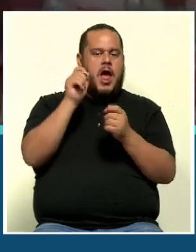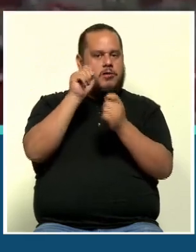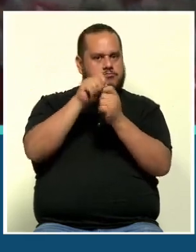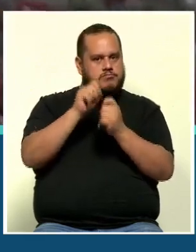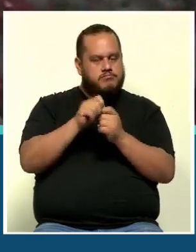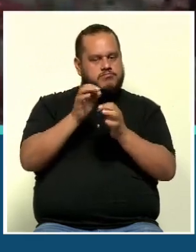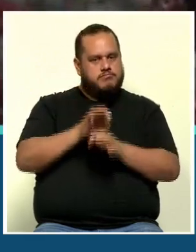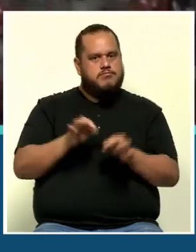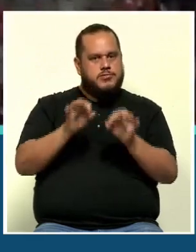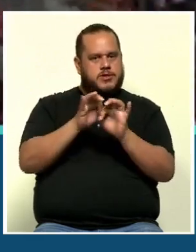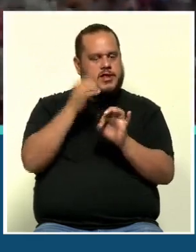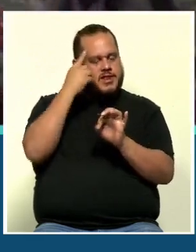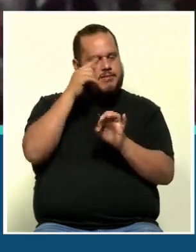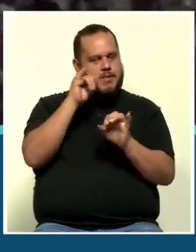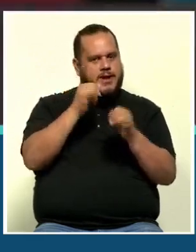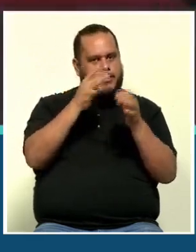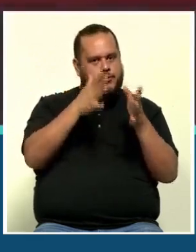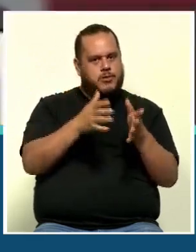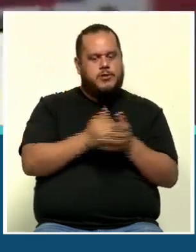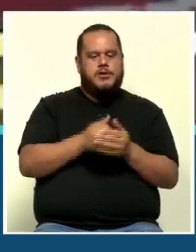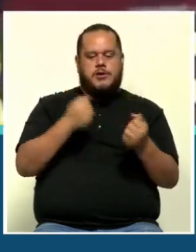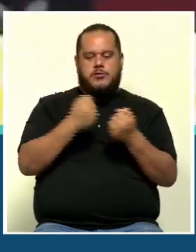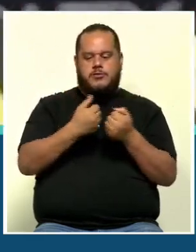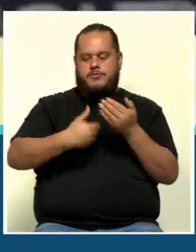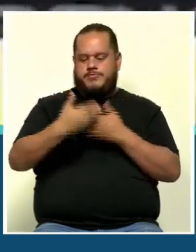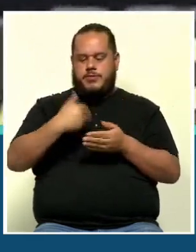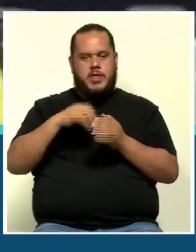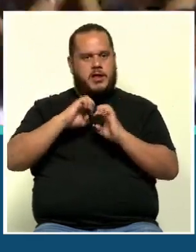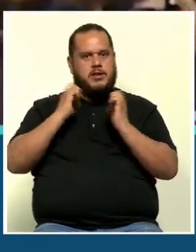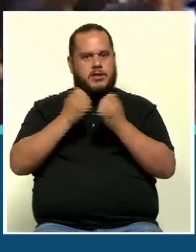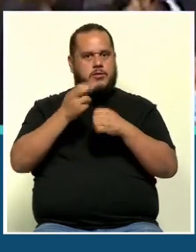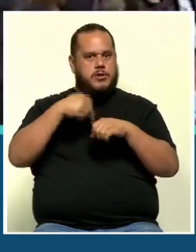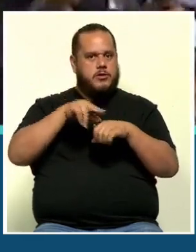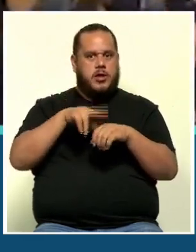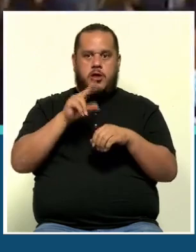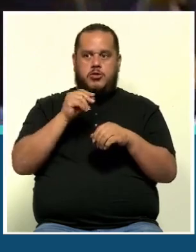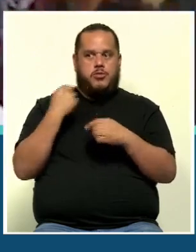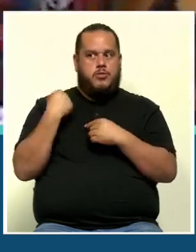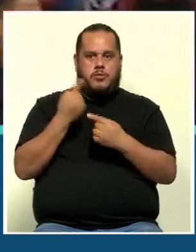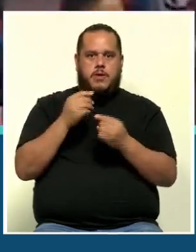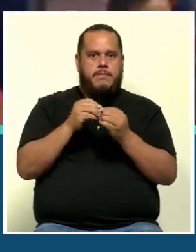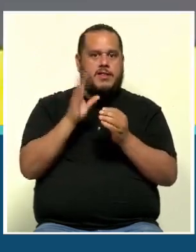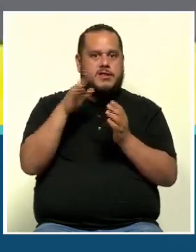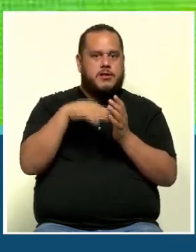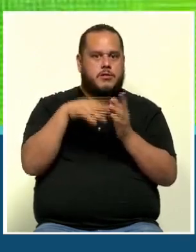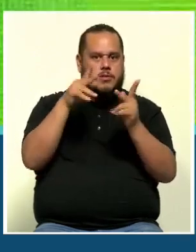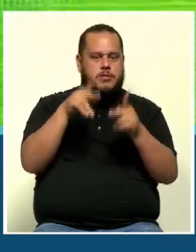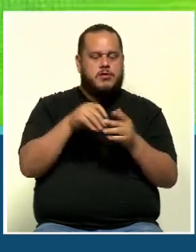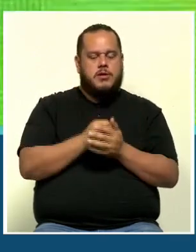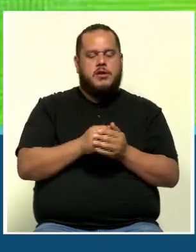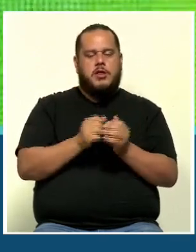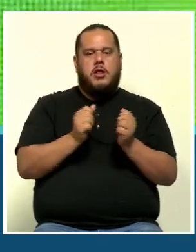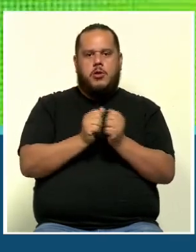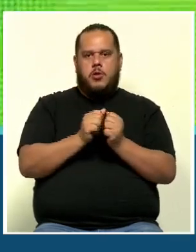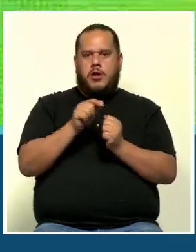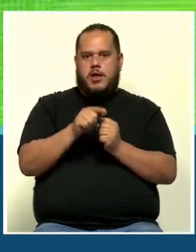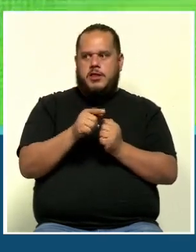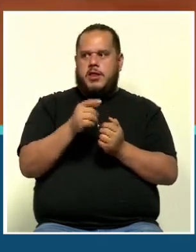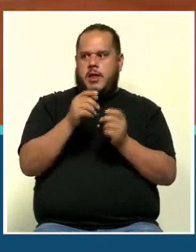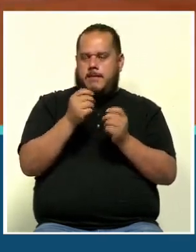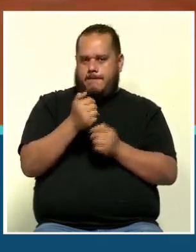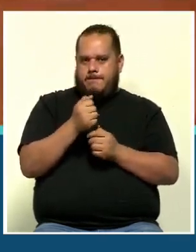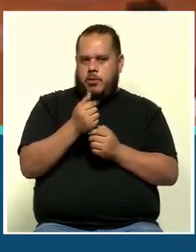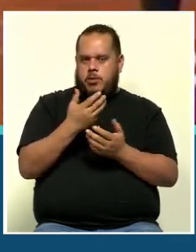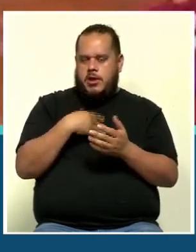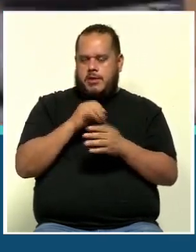consideran importante. En los compromisos anteriores, el Estadio Nacional no pudo recibir más de 5,000 personas. Con ese poco aforo se derrotó